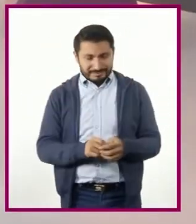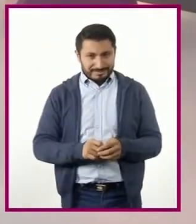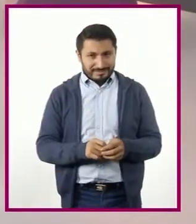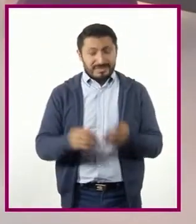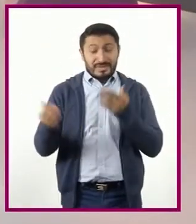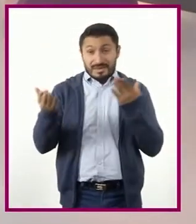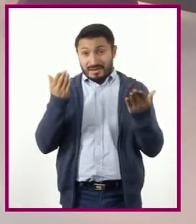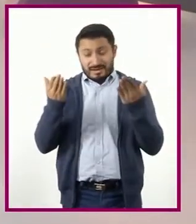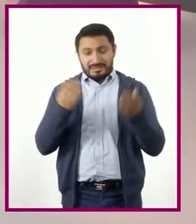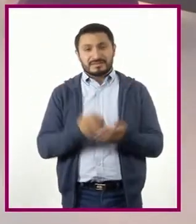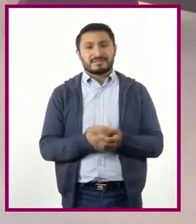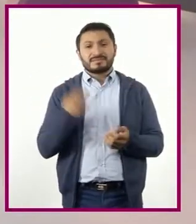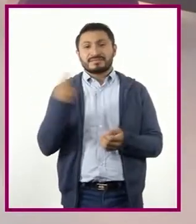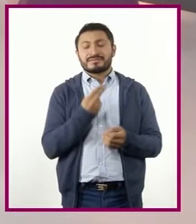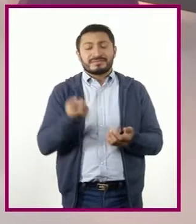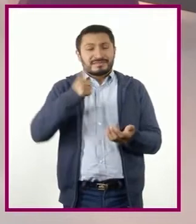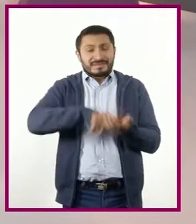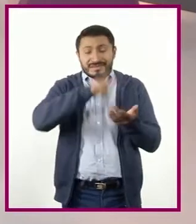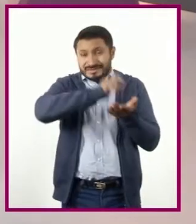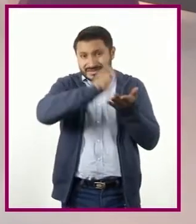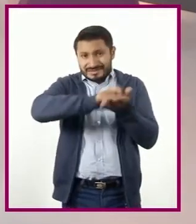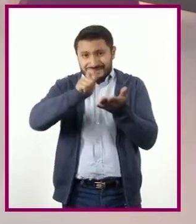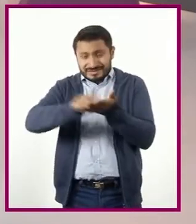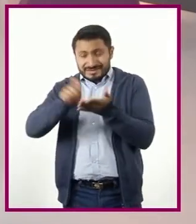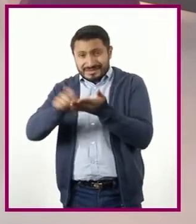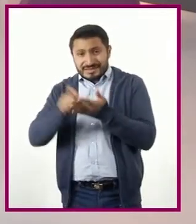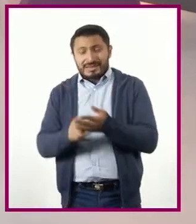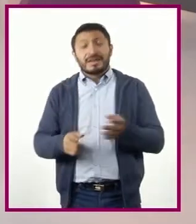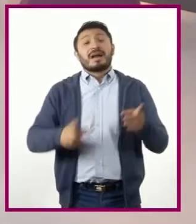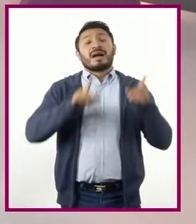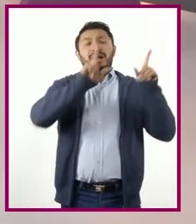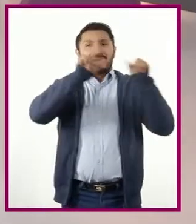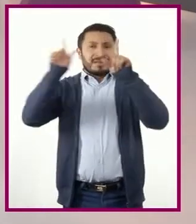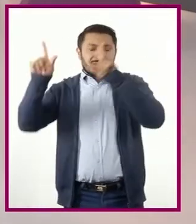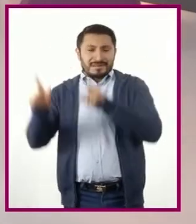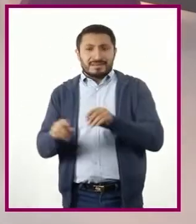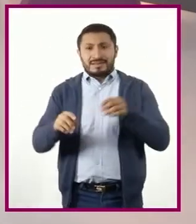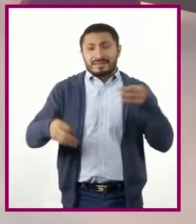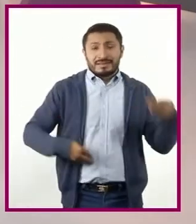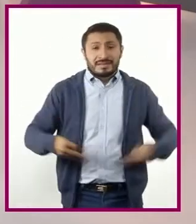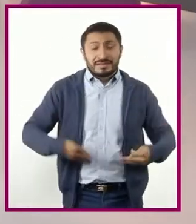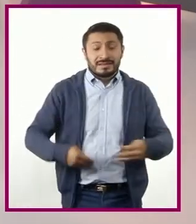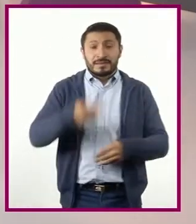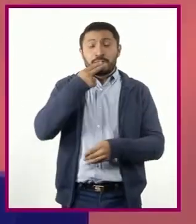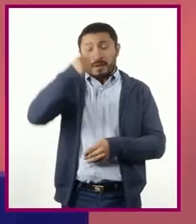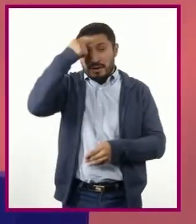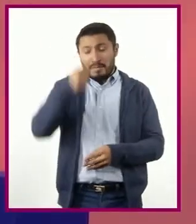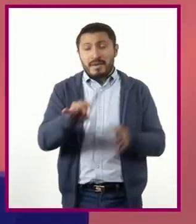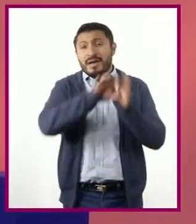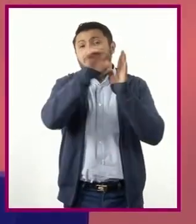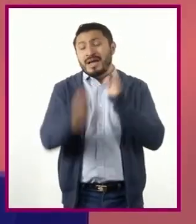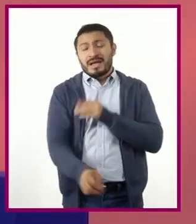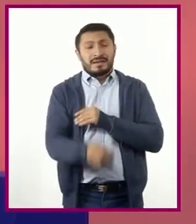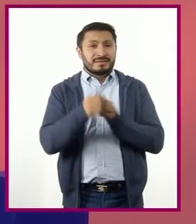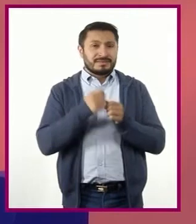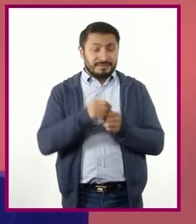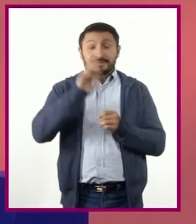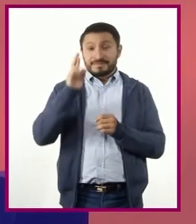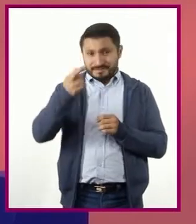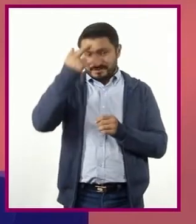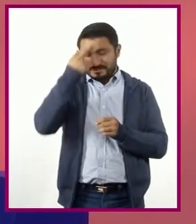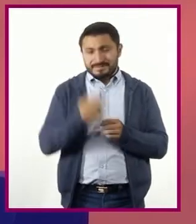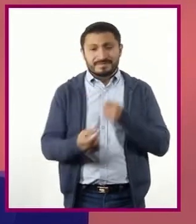necesario incluir en nuestra tabla los fragmentos de las obras porque nos servirán para ejemplificar. Vamos a